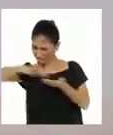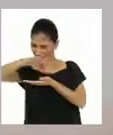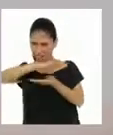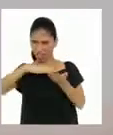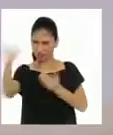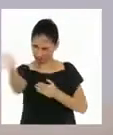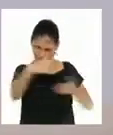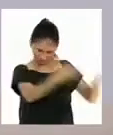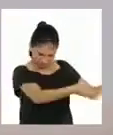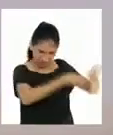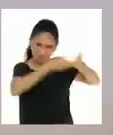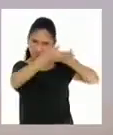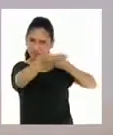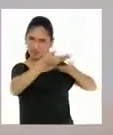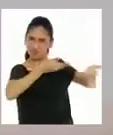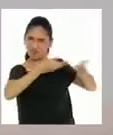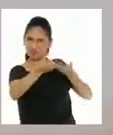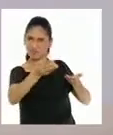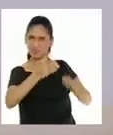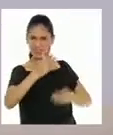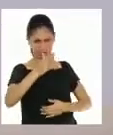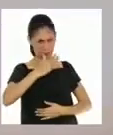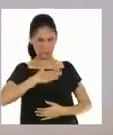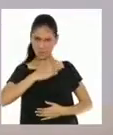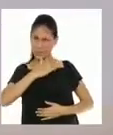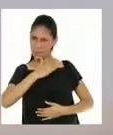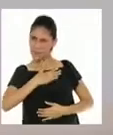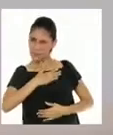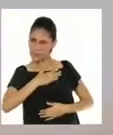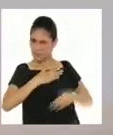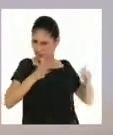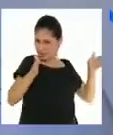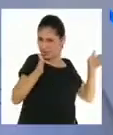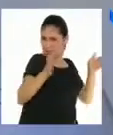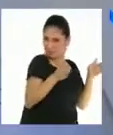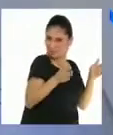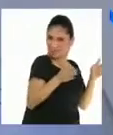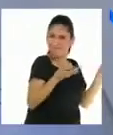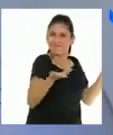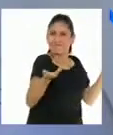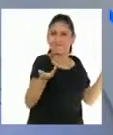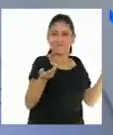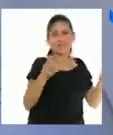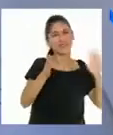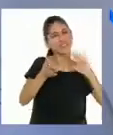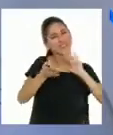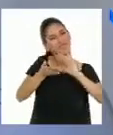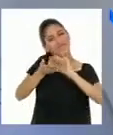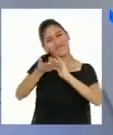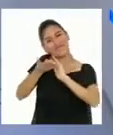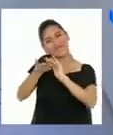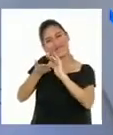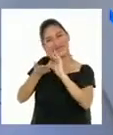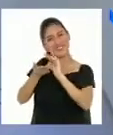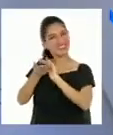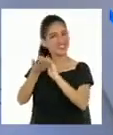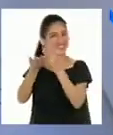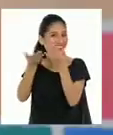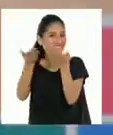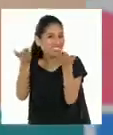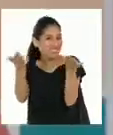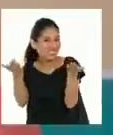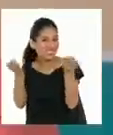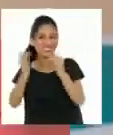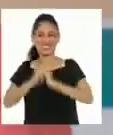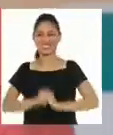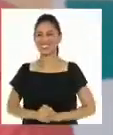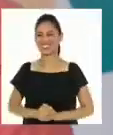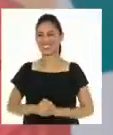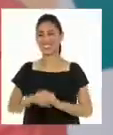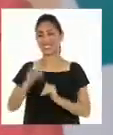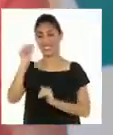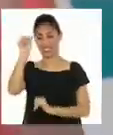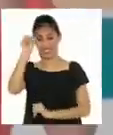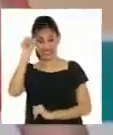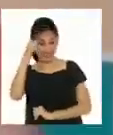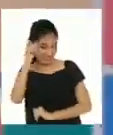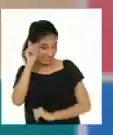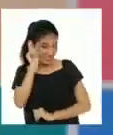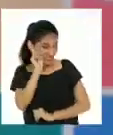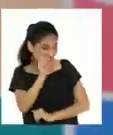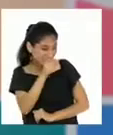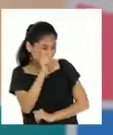de aquí! ¡Ese es mi espacio! Disculpen, chicas y chicos. Recuerda